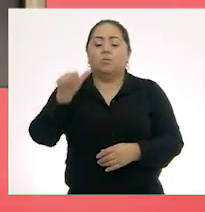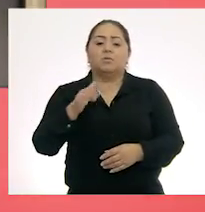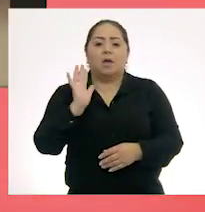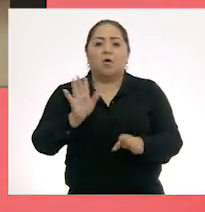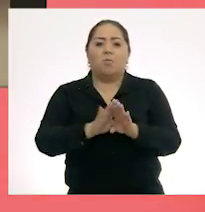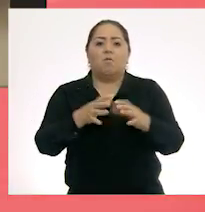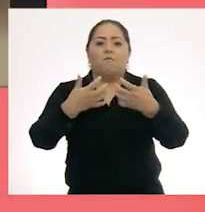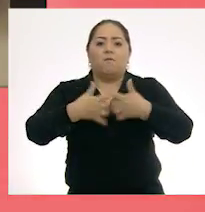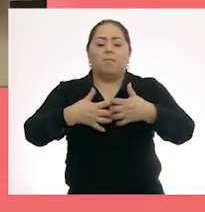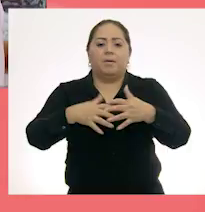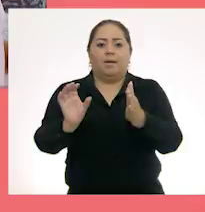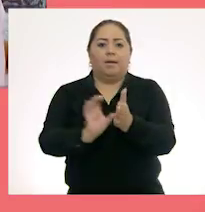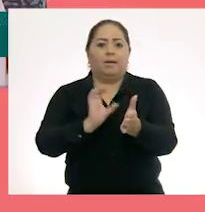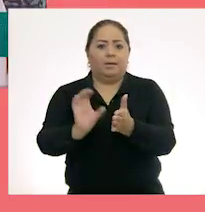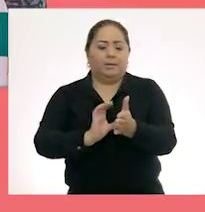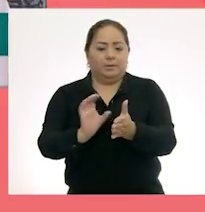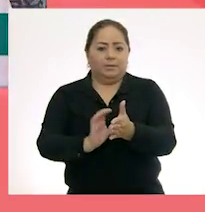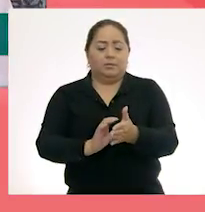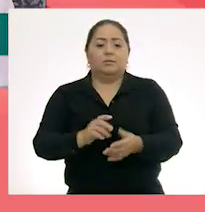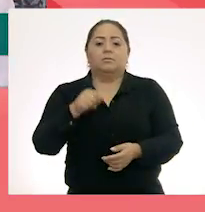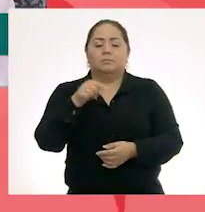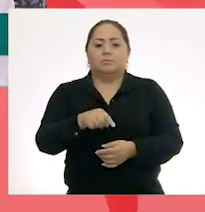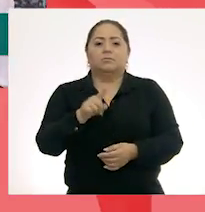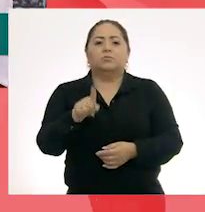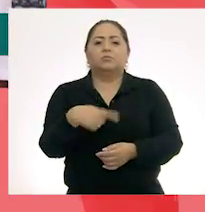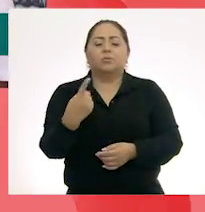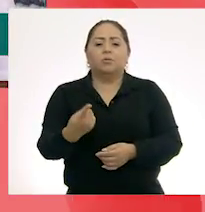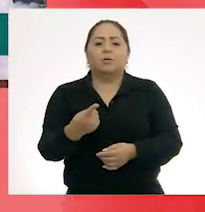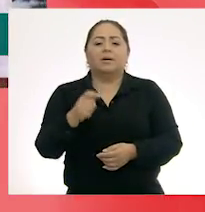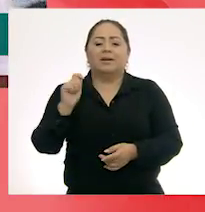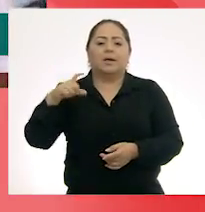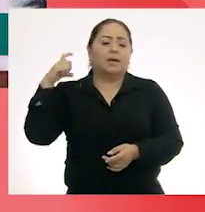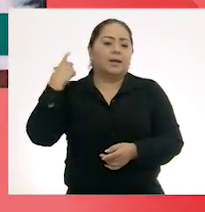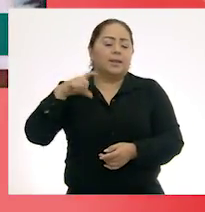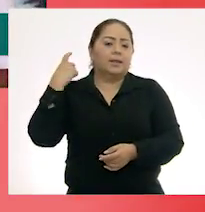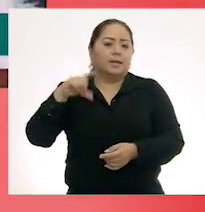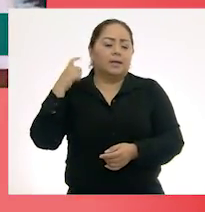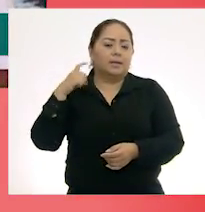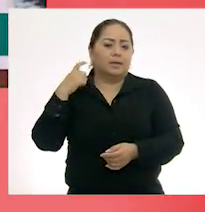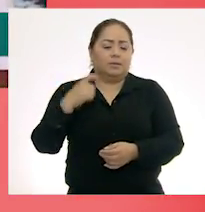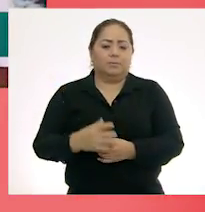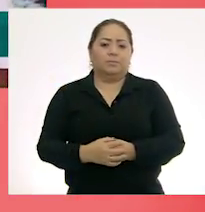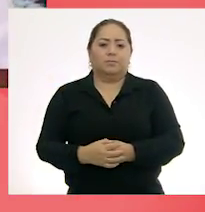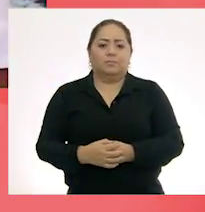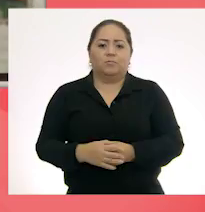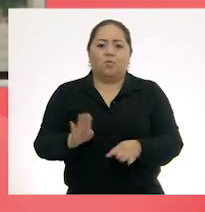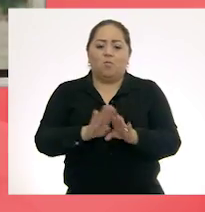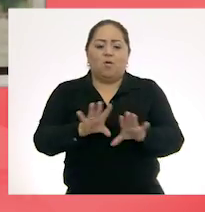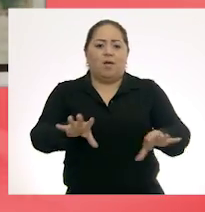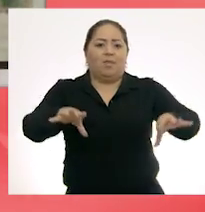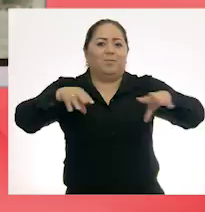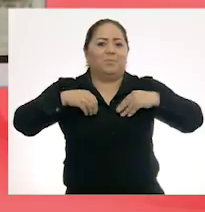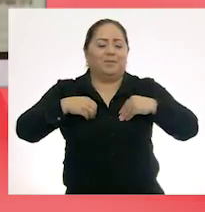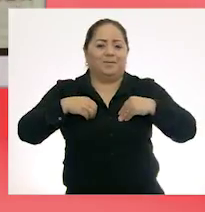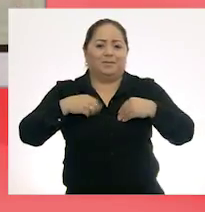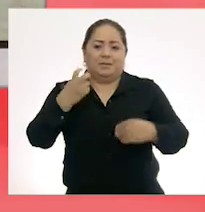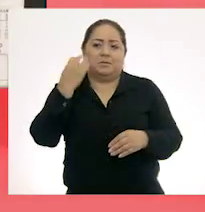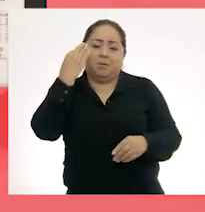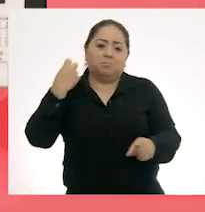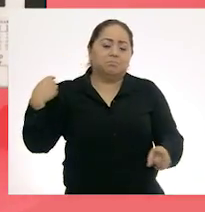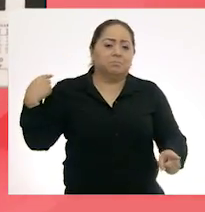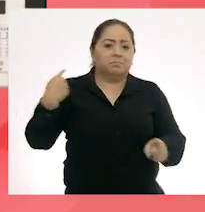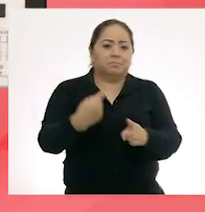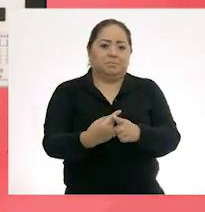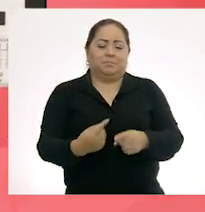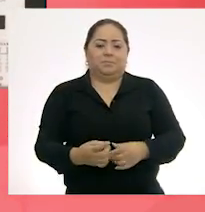como fábrica de calendarios aquí. Son queretanos adoptados desde entonces, ¿no?